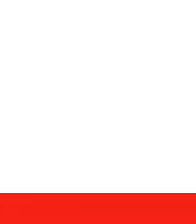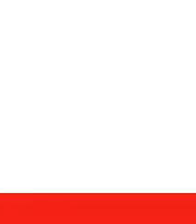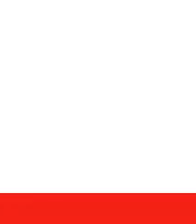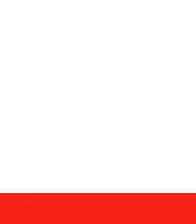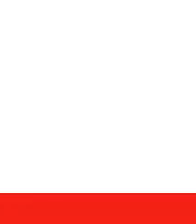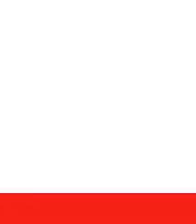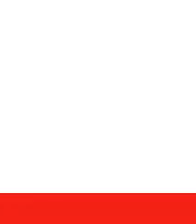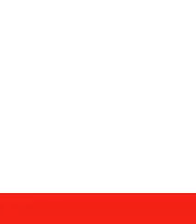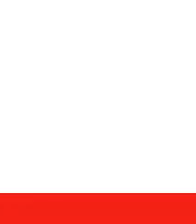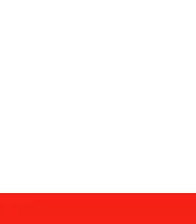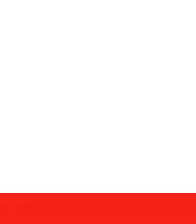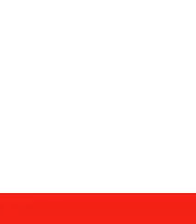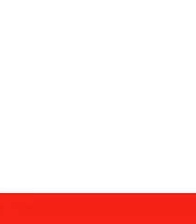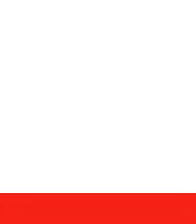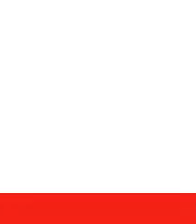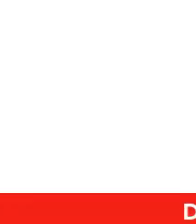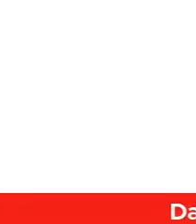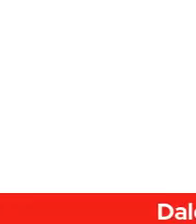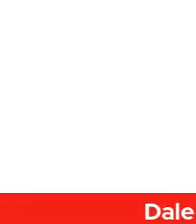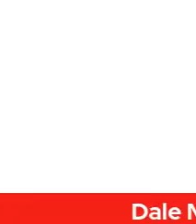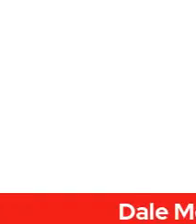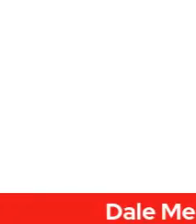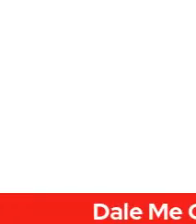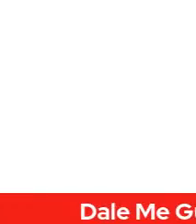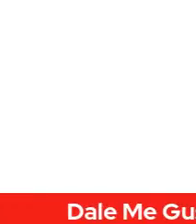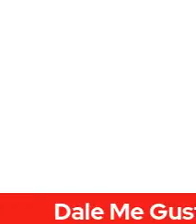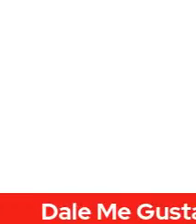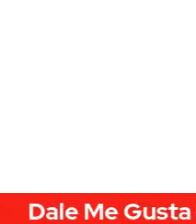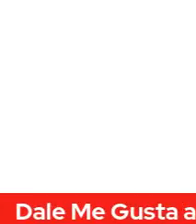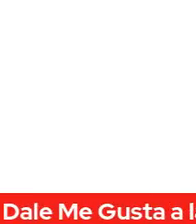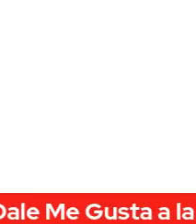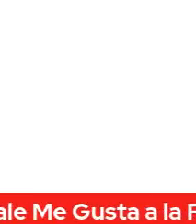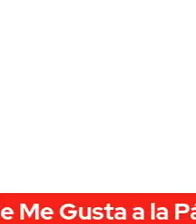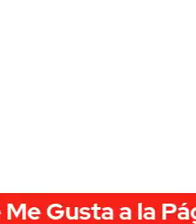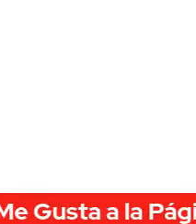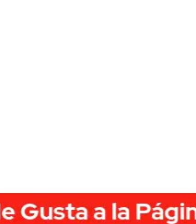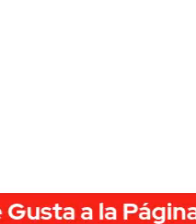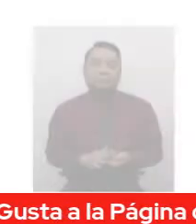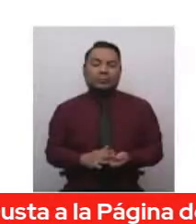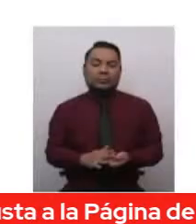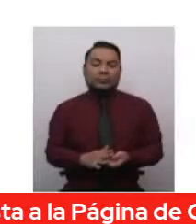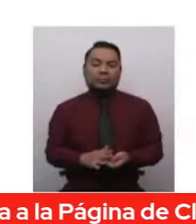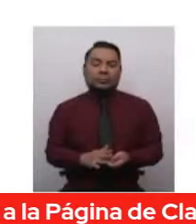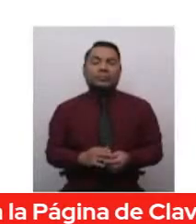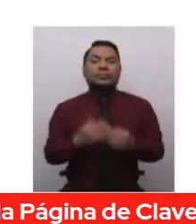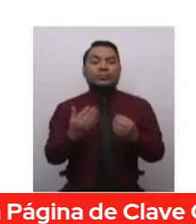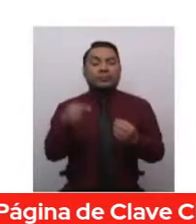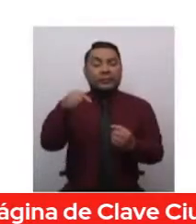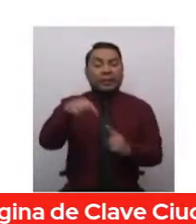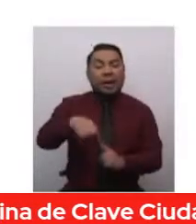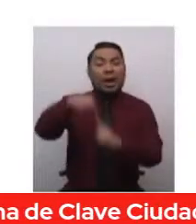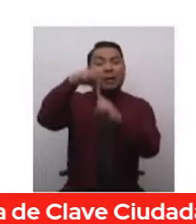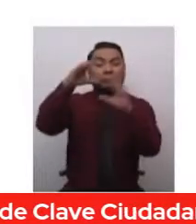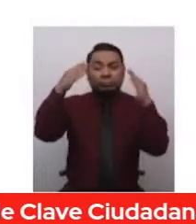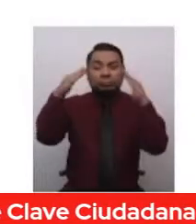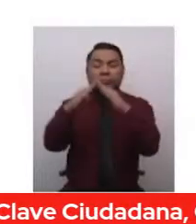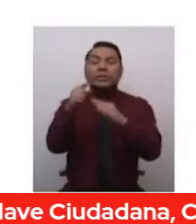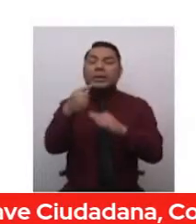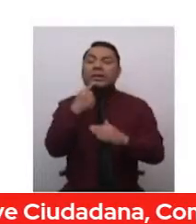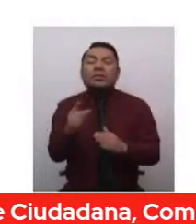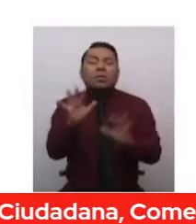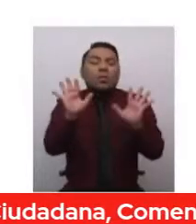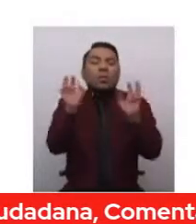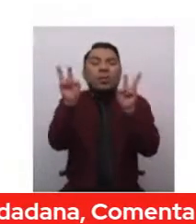los distintos niveles de gobierno. En estos temas, las funciones de la municipalidad son más específicas según sea